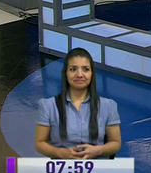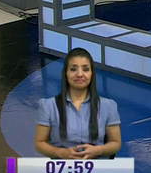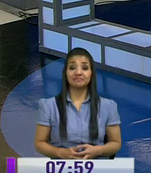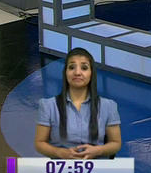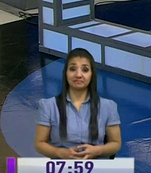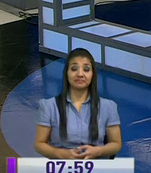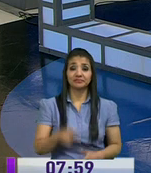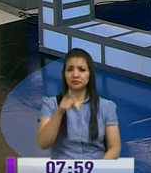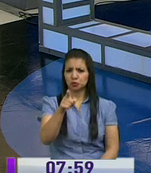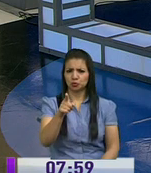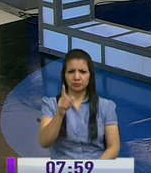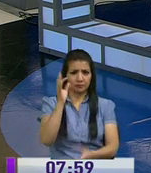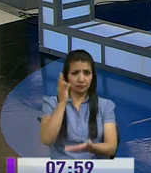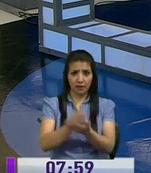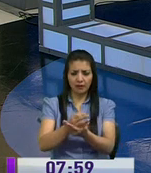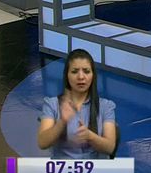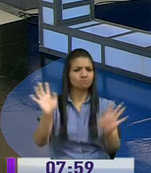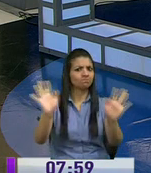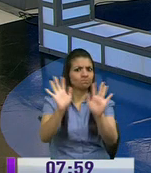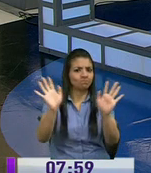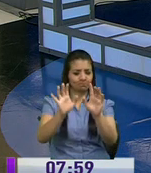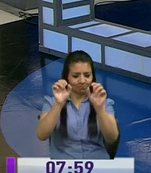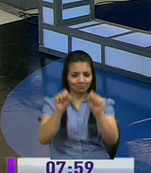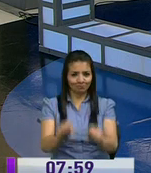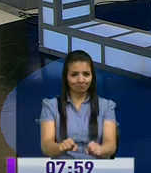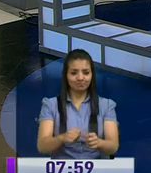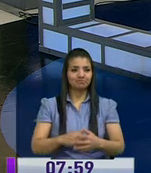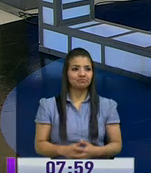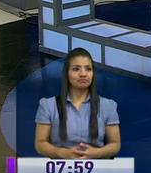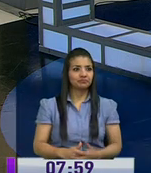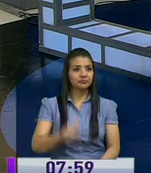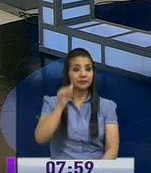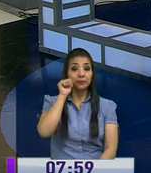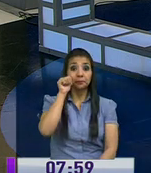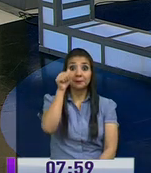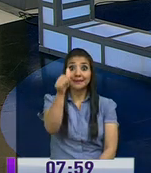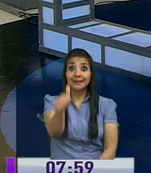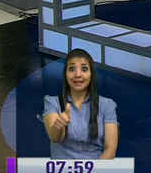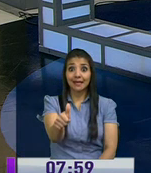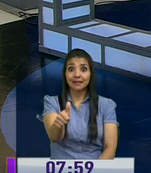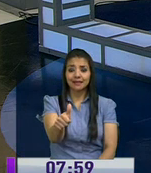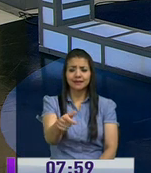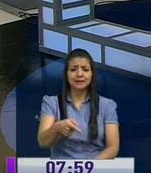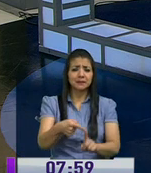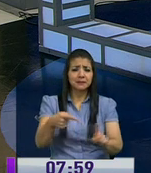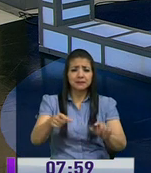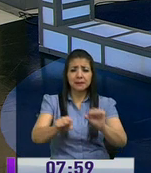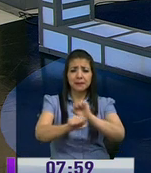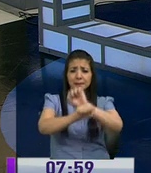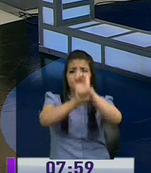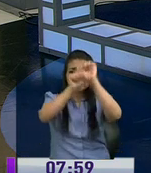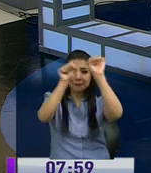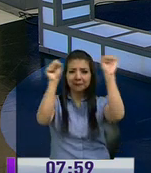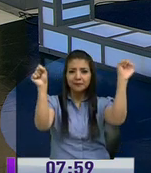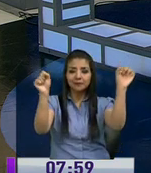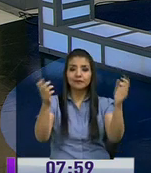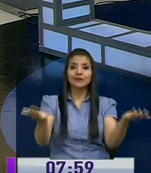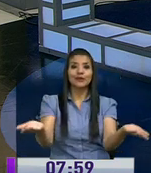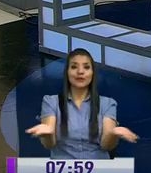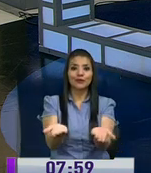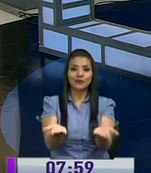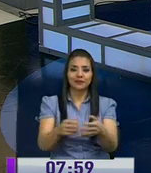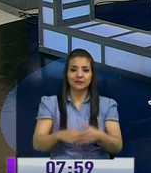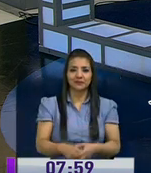no puede perderse de ninguna forma es ¿cuál? A ver, dígame usted, mañana tenemos cita tempranito. Desde